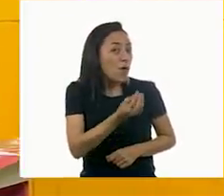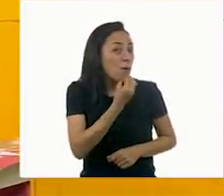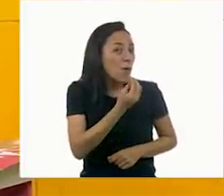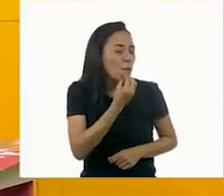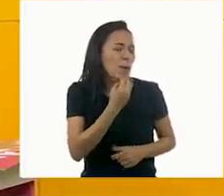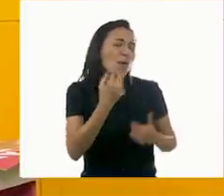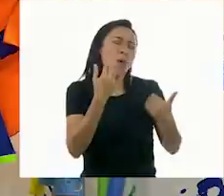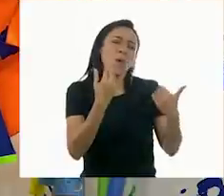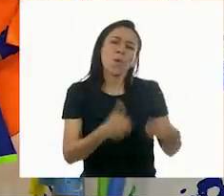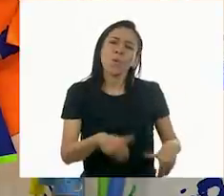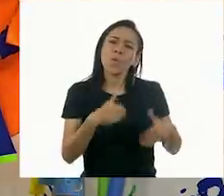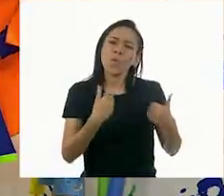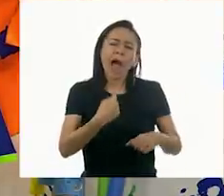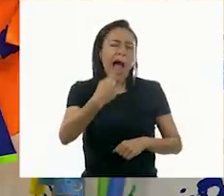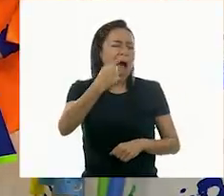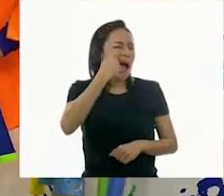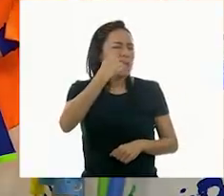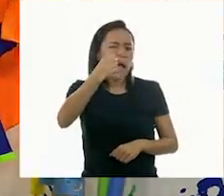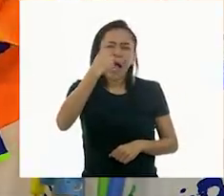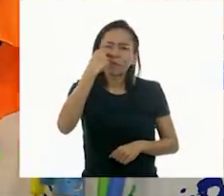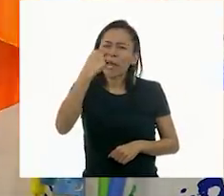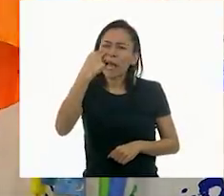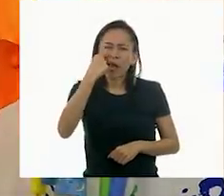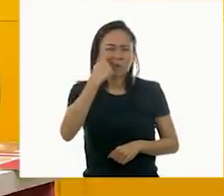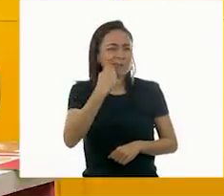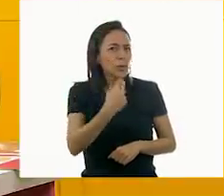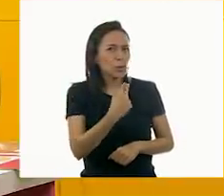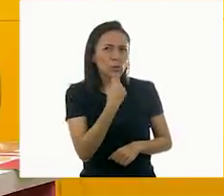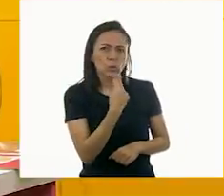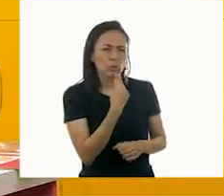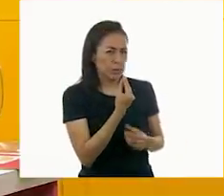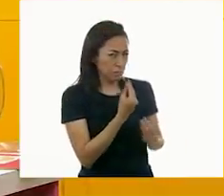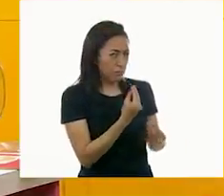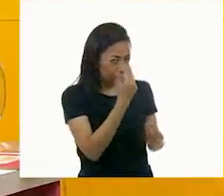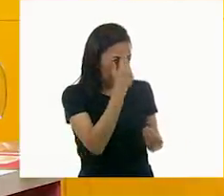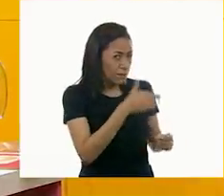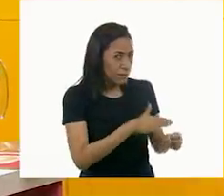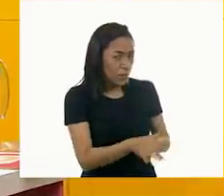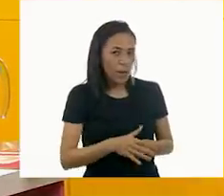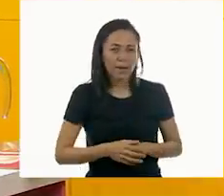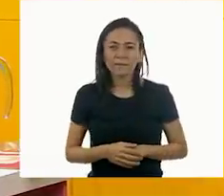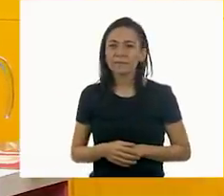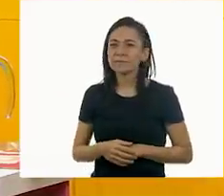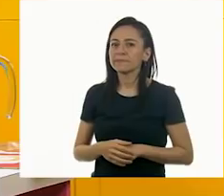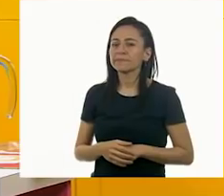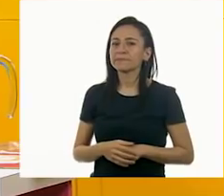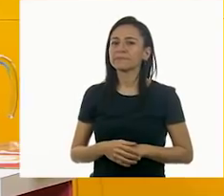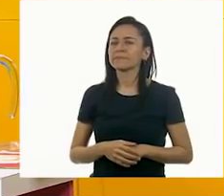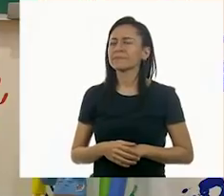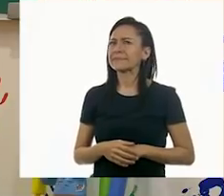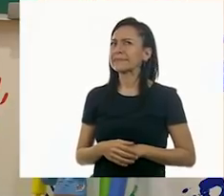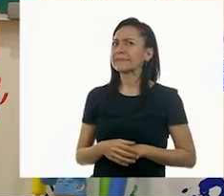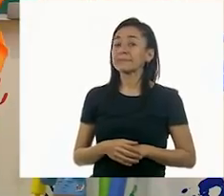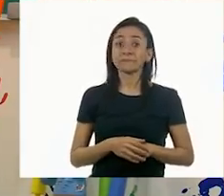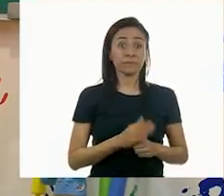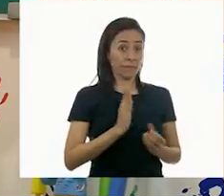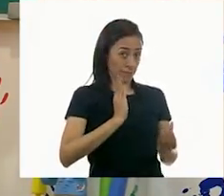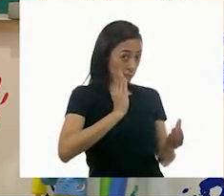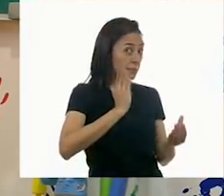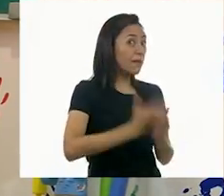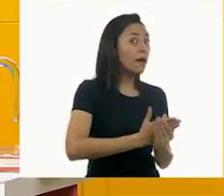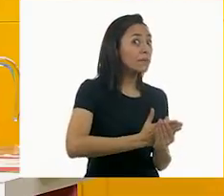utilizado? Fíjate bien, en taquitos. ¡Ay, qué rico!